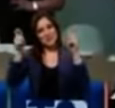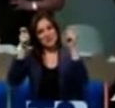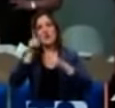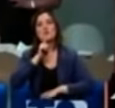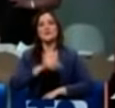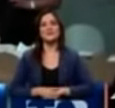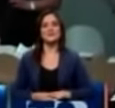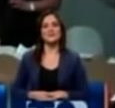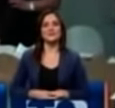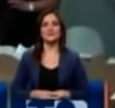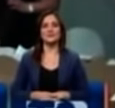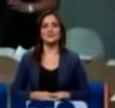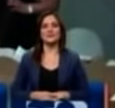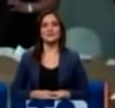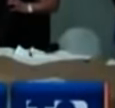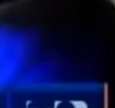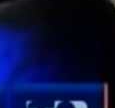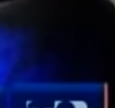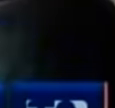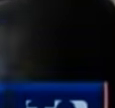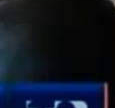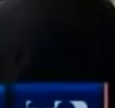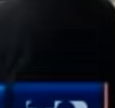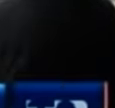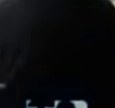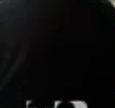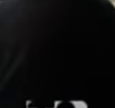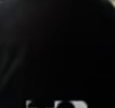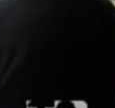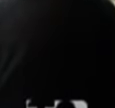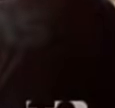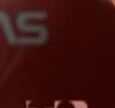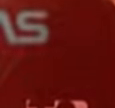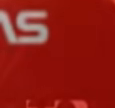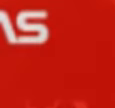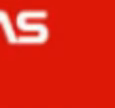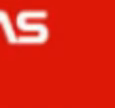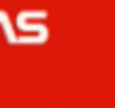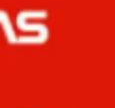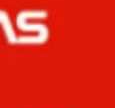compañero. En Ambato, con imágenes de Washington Granda, Edith Jácome, 24 horas.